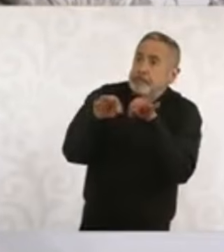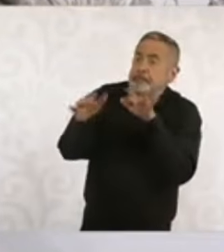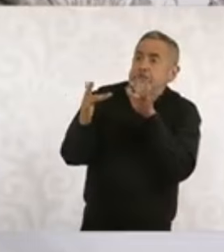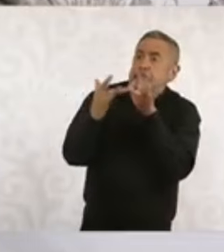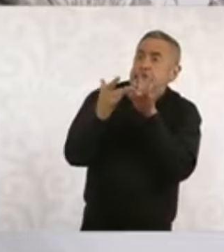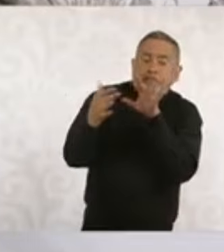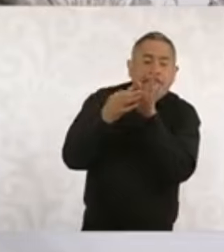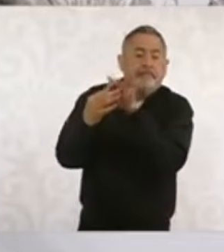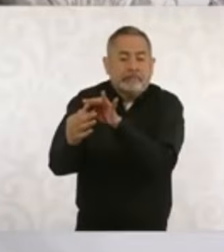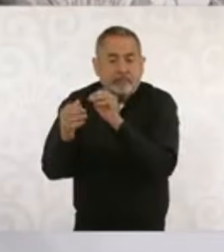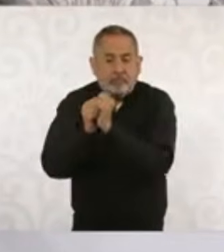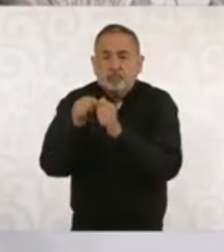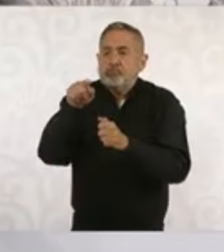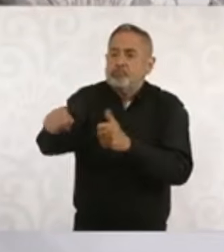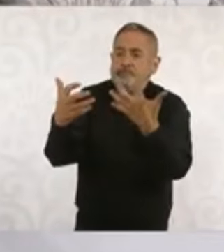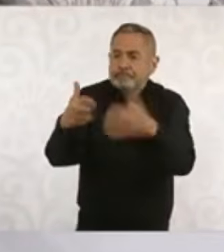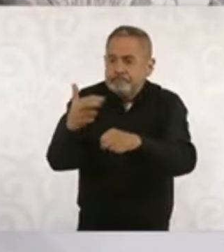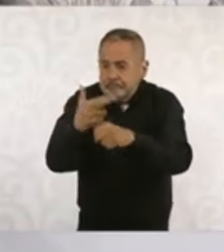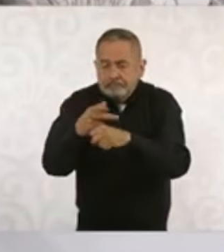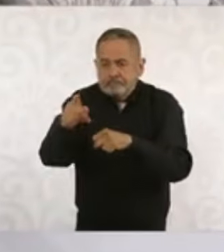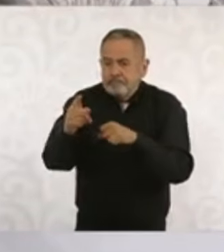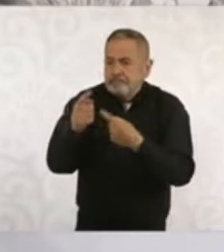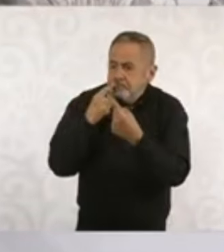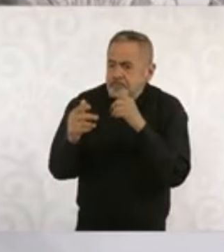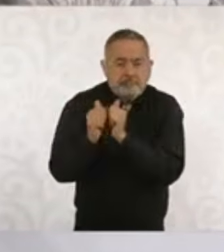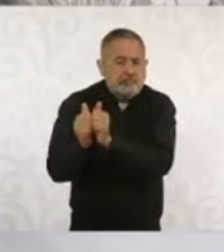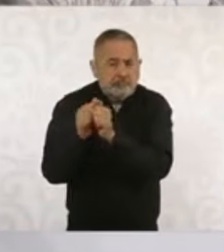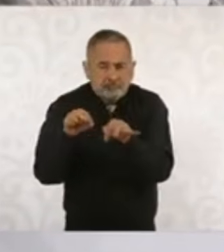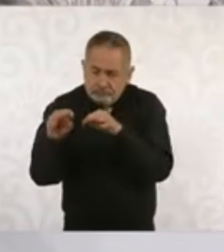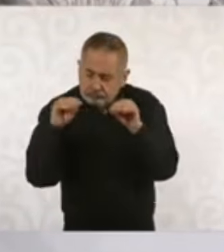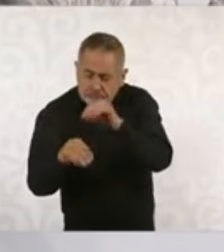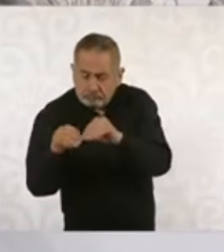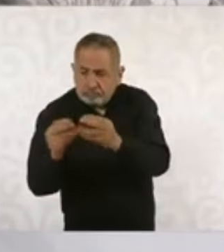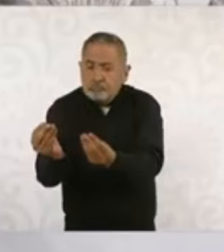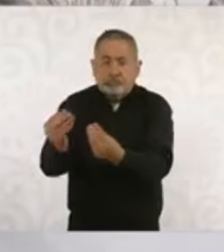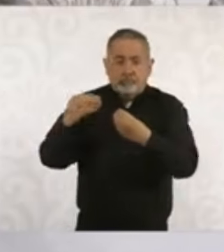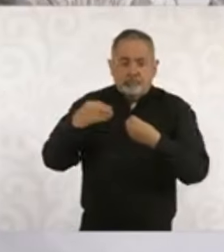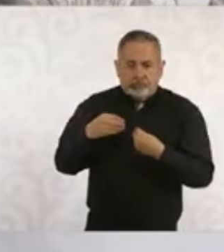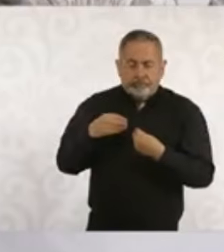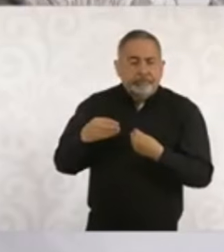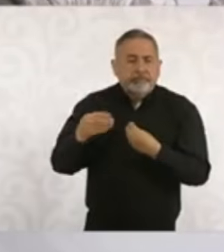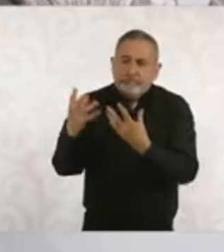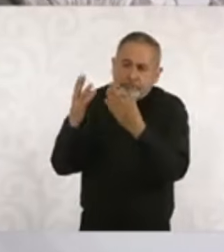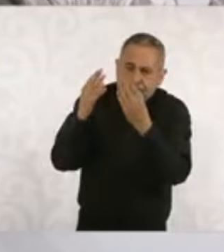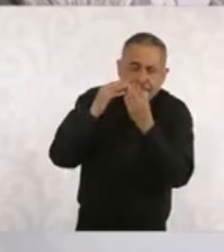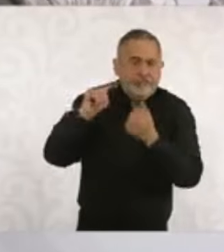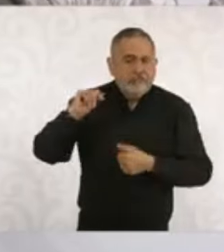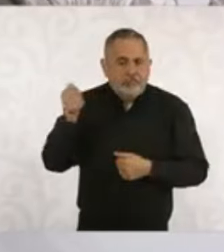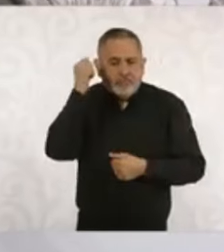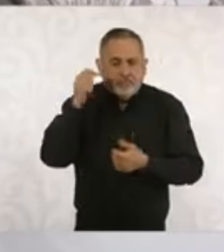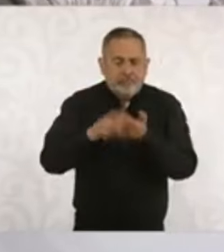tenemos con los productores de ese tipo de vacuna para que nos transfieran la tecnología